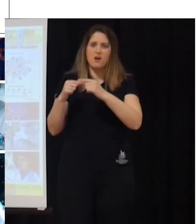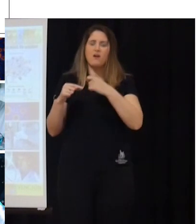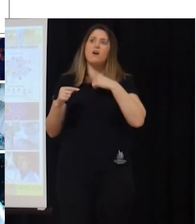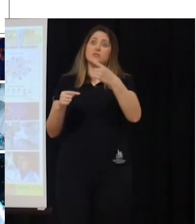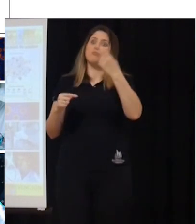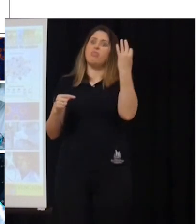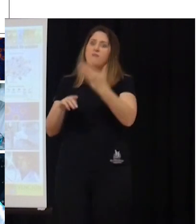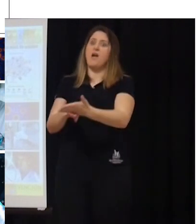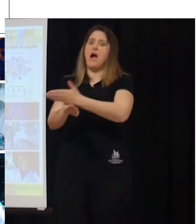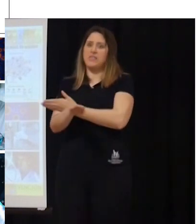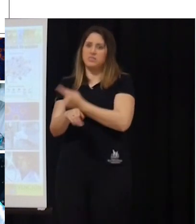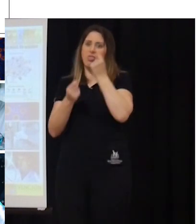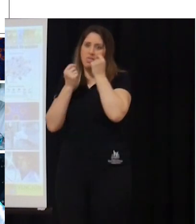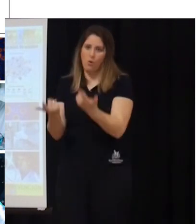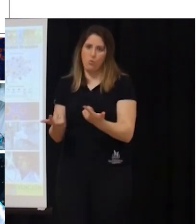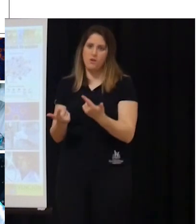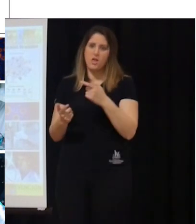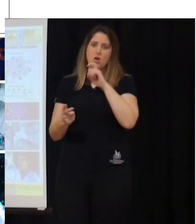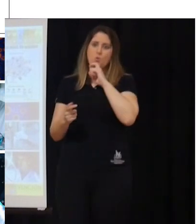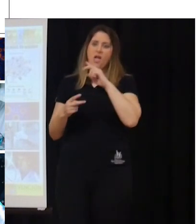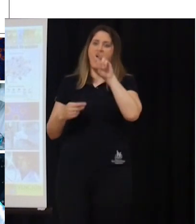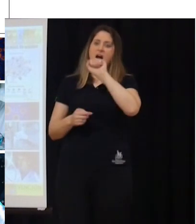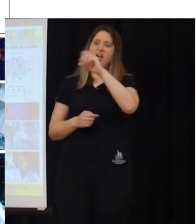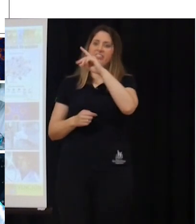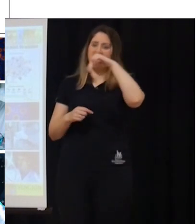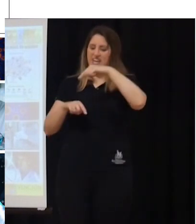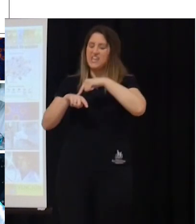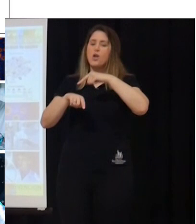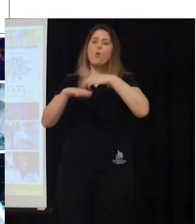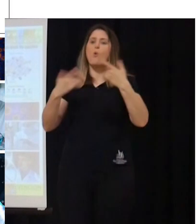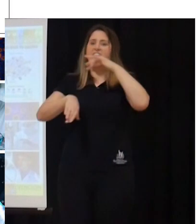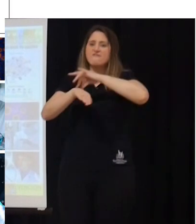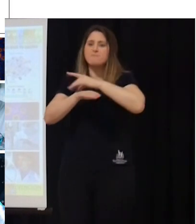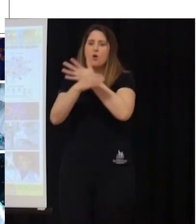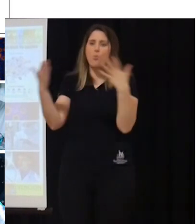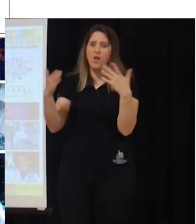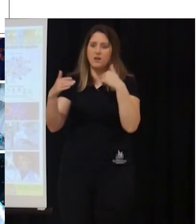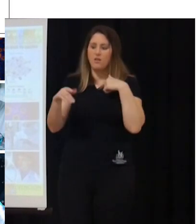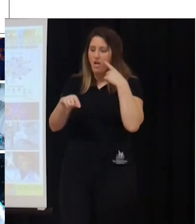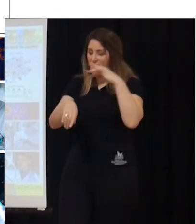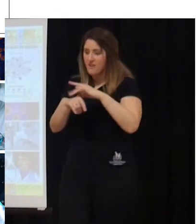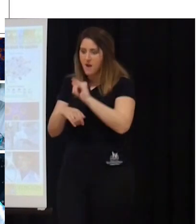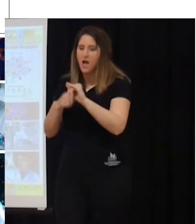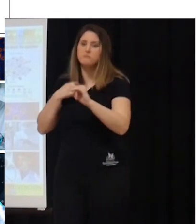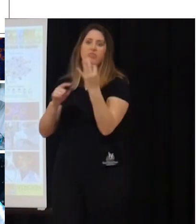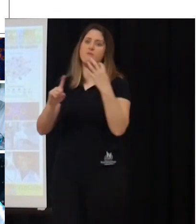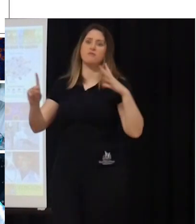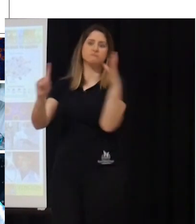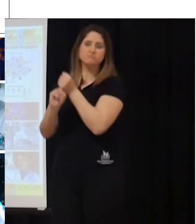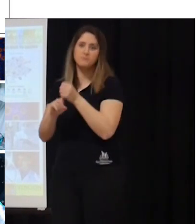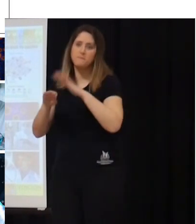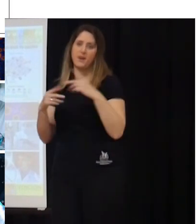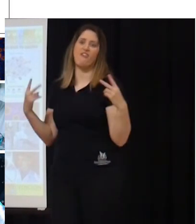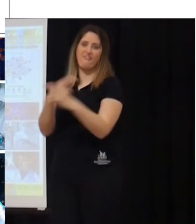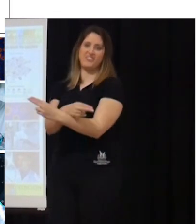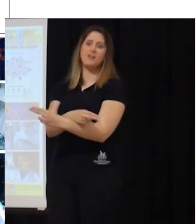sería poder detectar qué parte del ADN está enferma y ser capaz de curarla. Y eso hoy en día